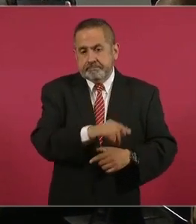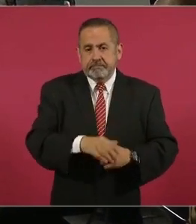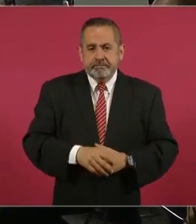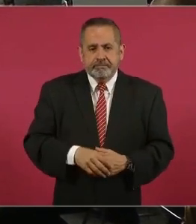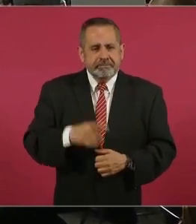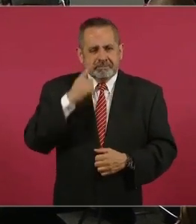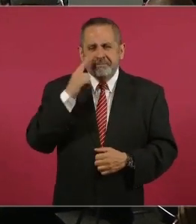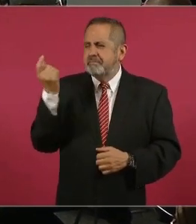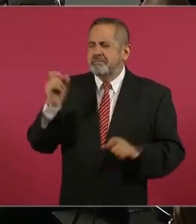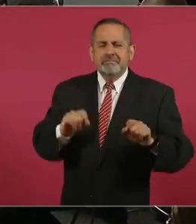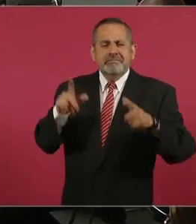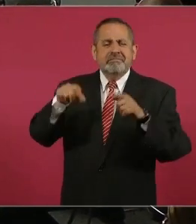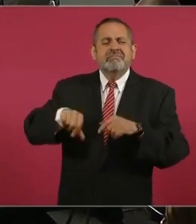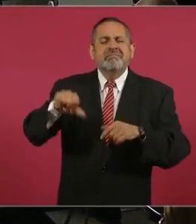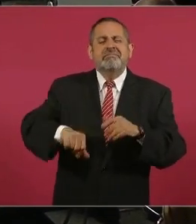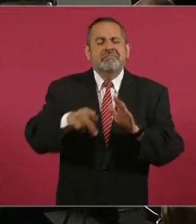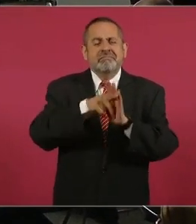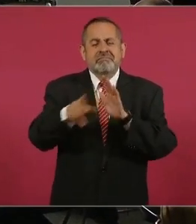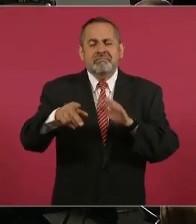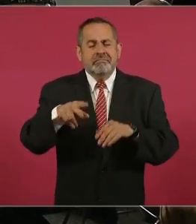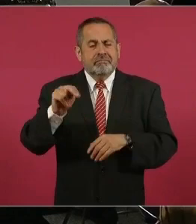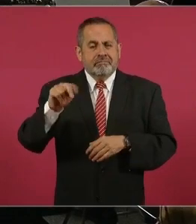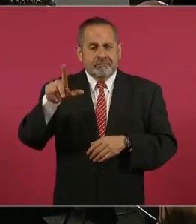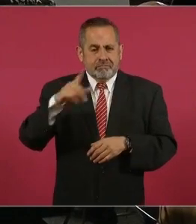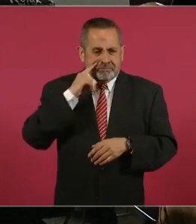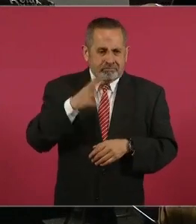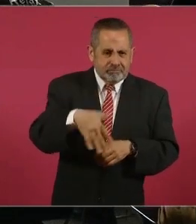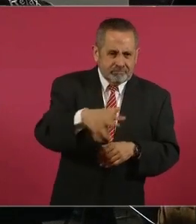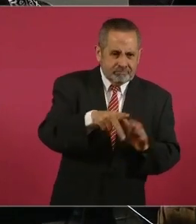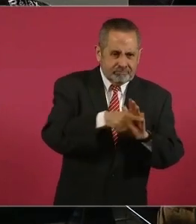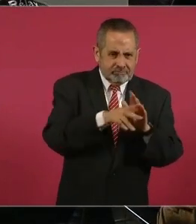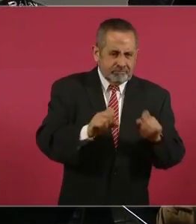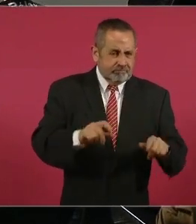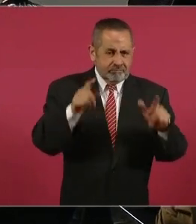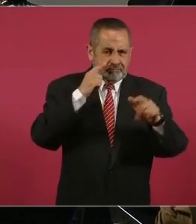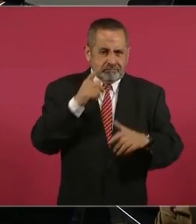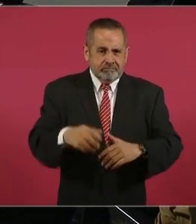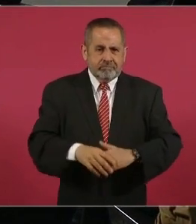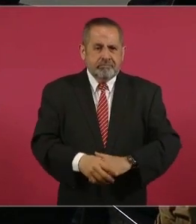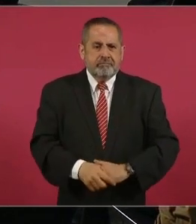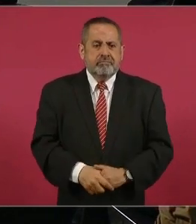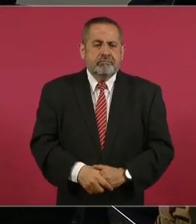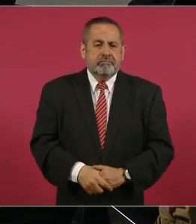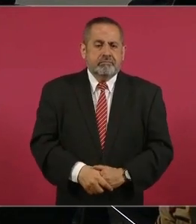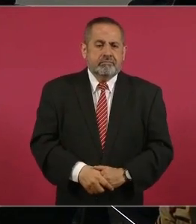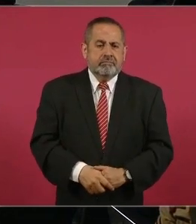A ver, pon, ¿qué dicen hoy de Nuevo León? Sí.